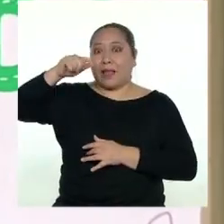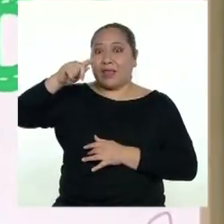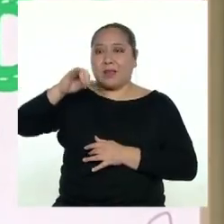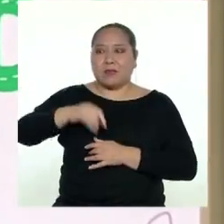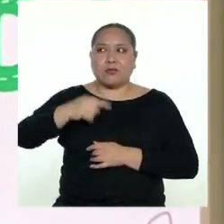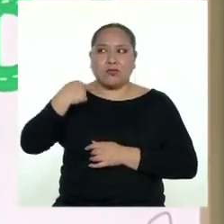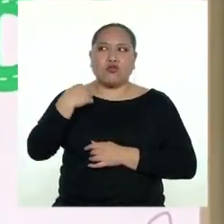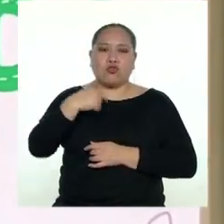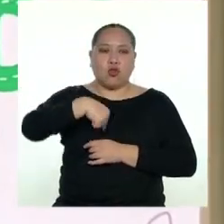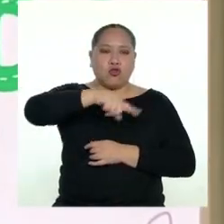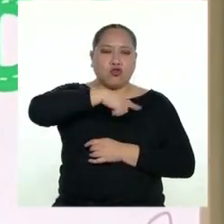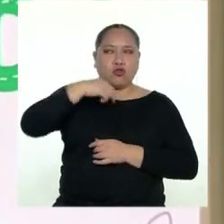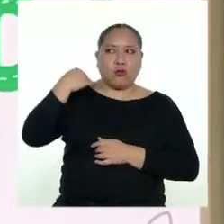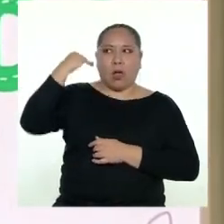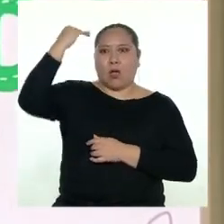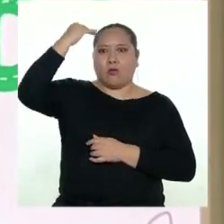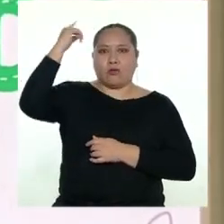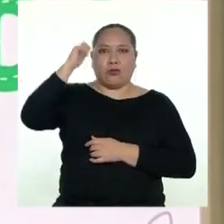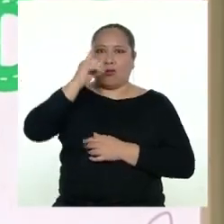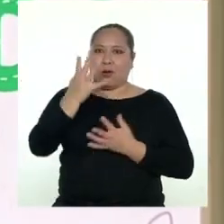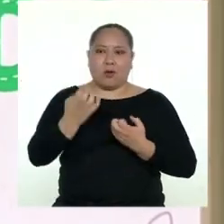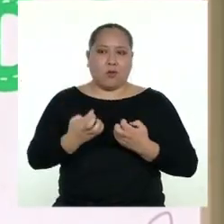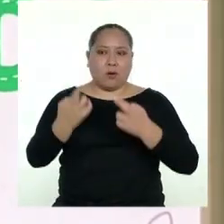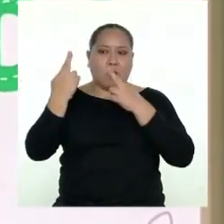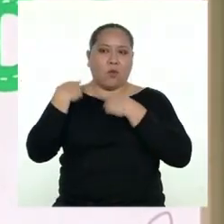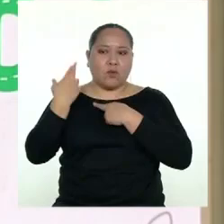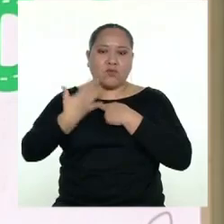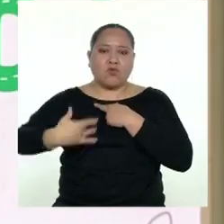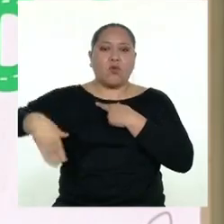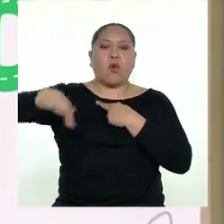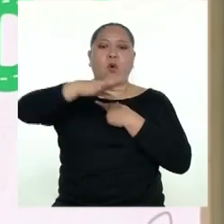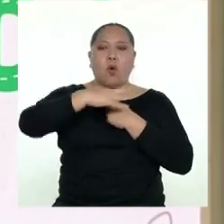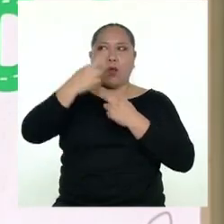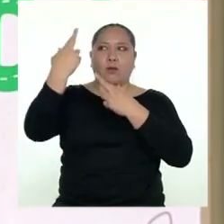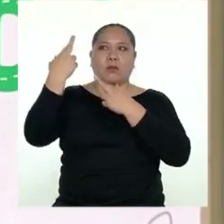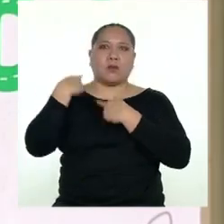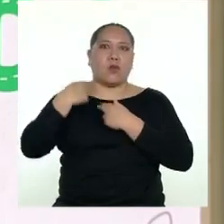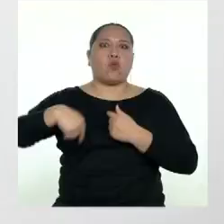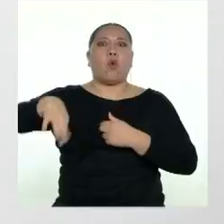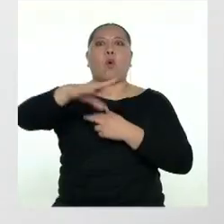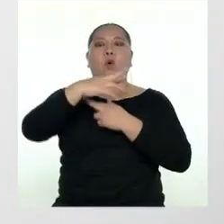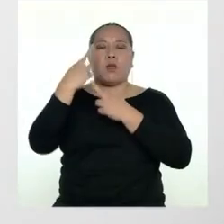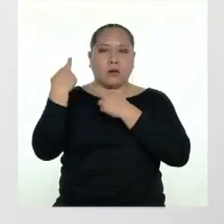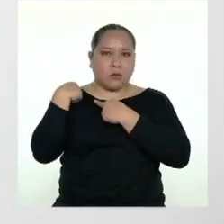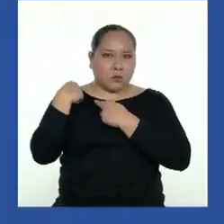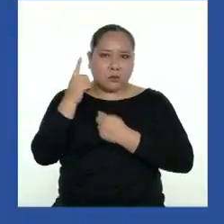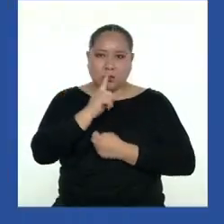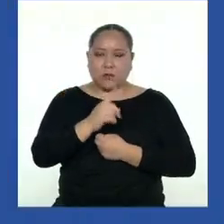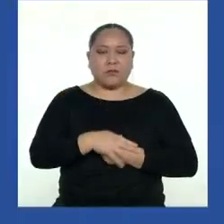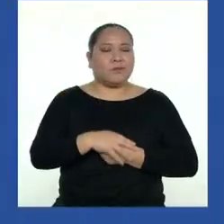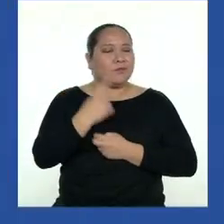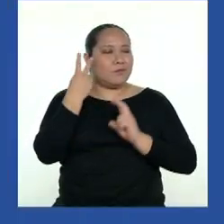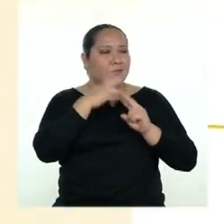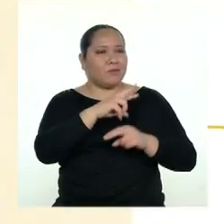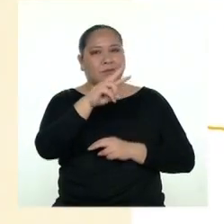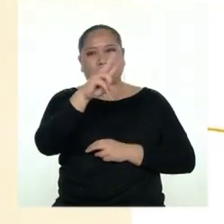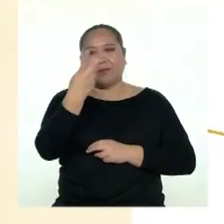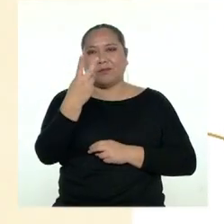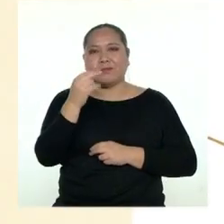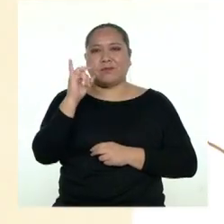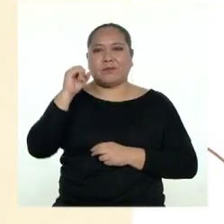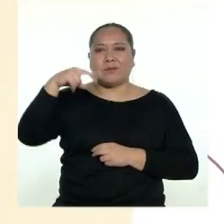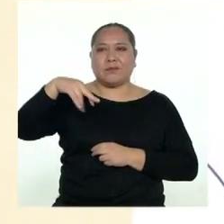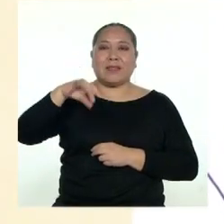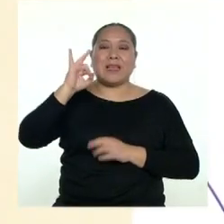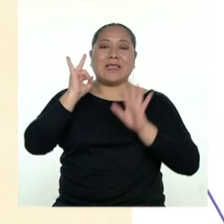adultos de la casa, no nos gustaría tener que hacernos cargo de todas las tareas domésticas solos. Veamos la segunda.